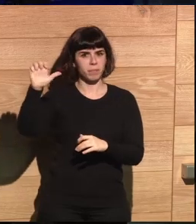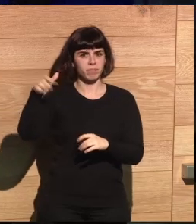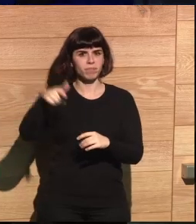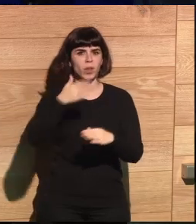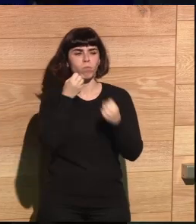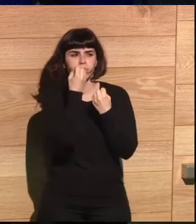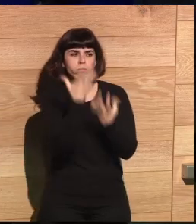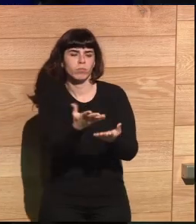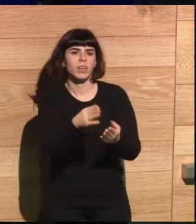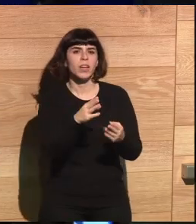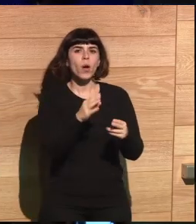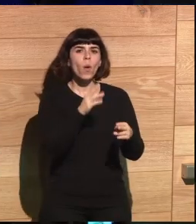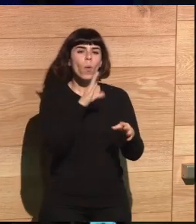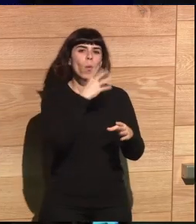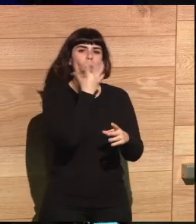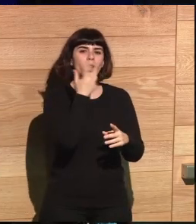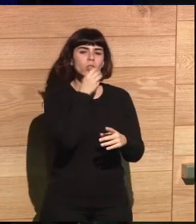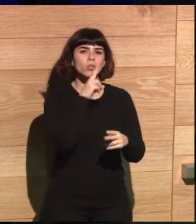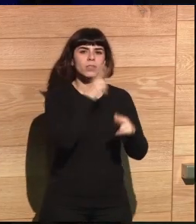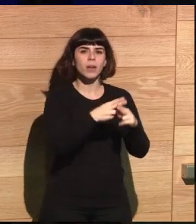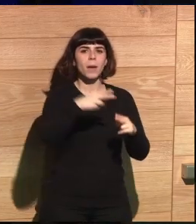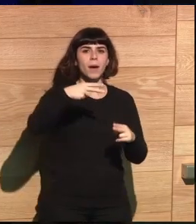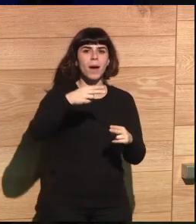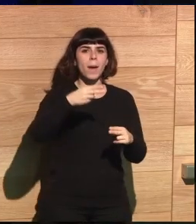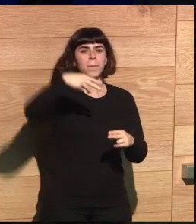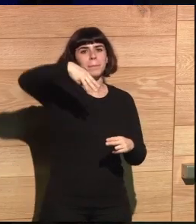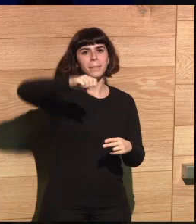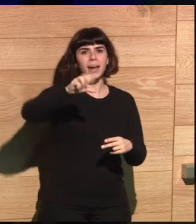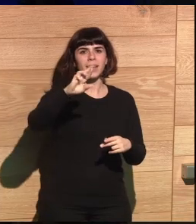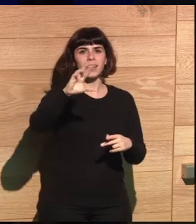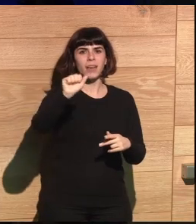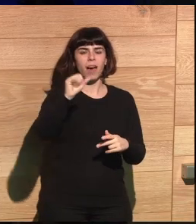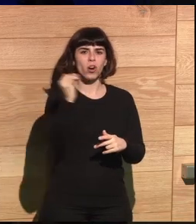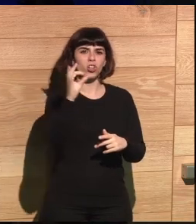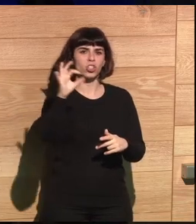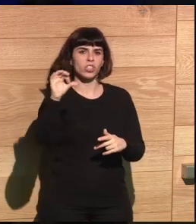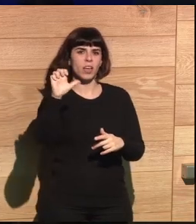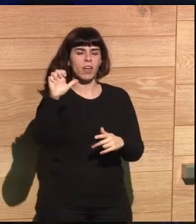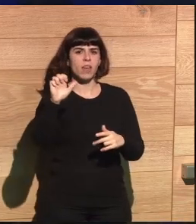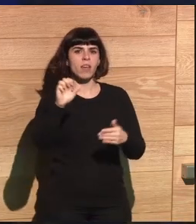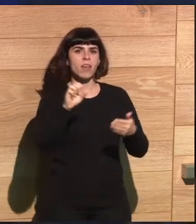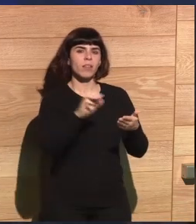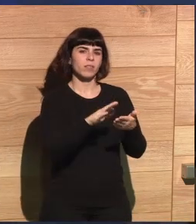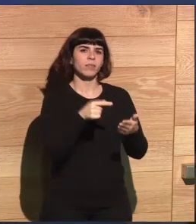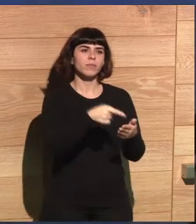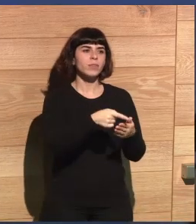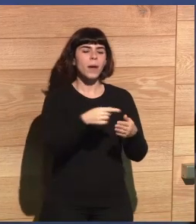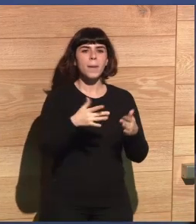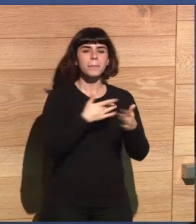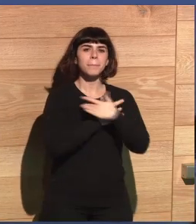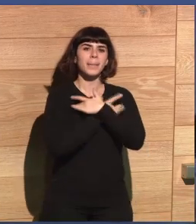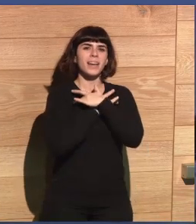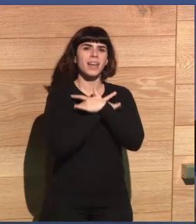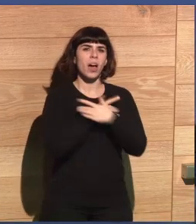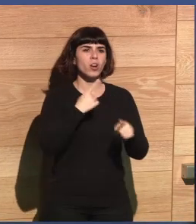El cuento se llama María Josefa Wonenburger, que es la gallega que amaba las matemáticas. A María, eso de las cosas poco comunes le iba